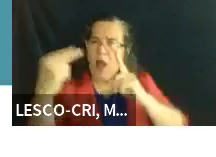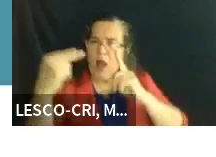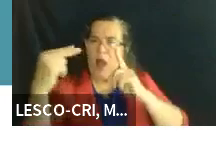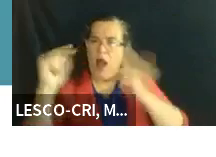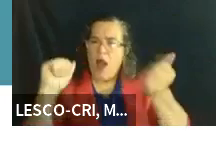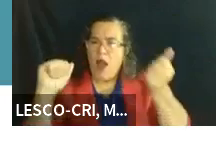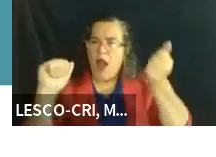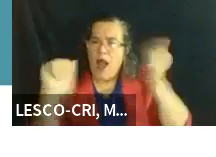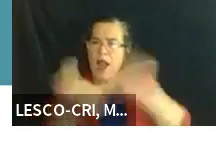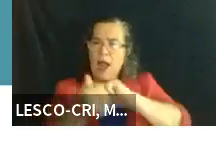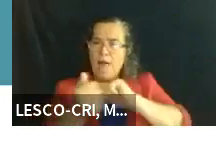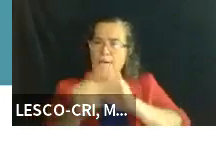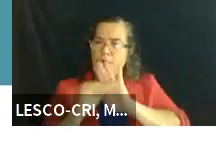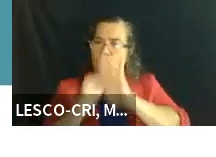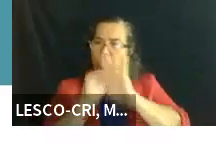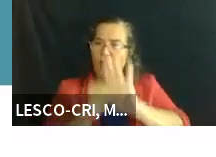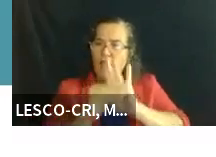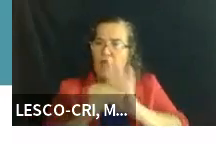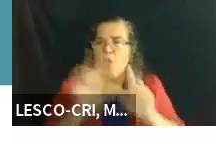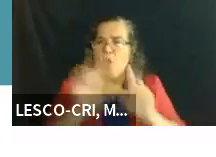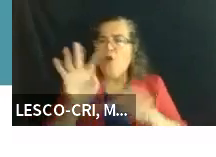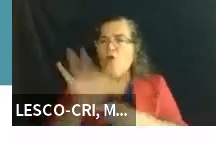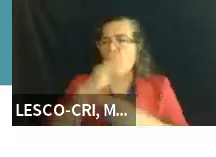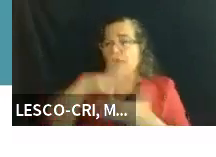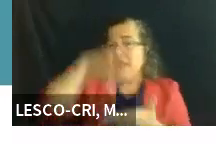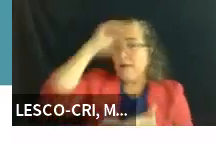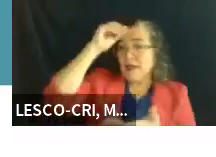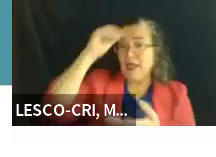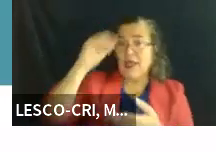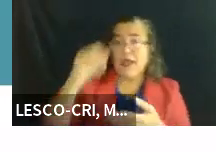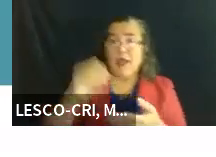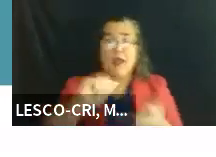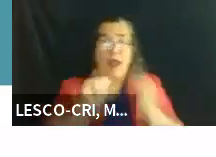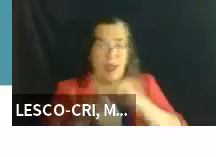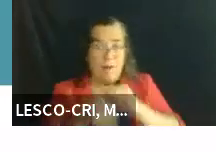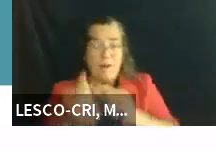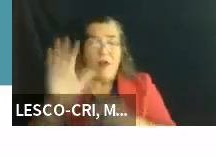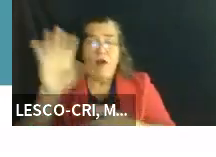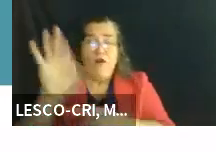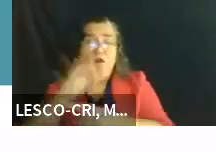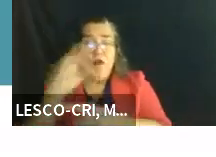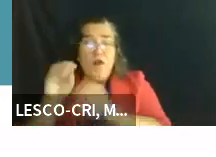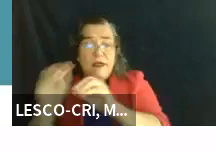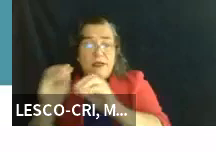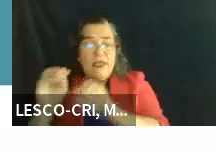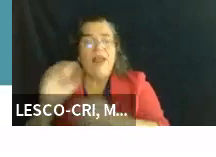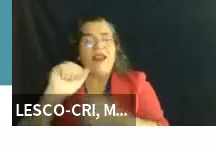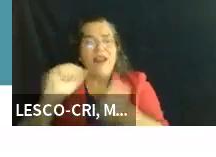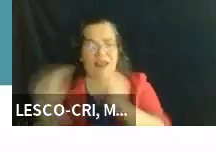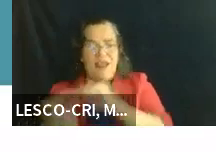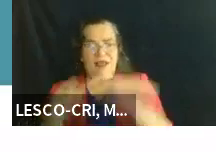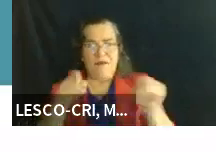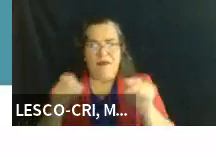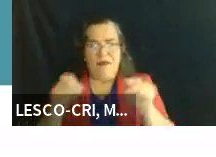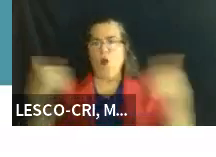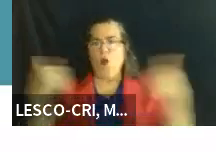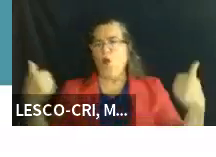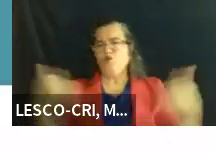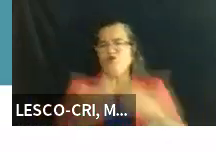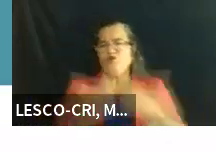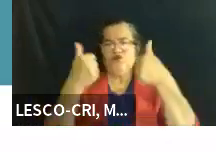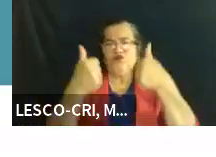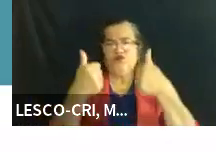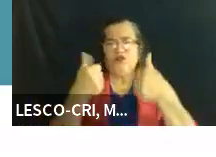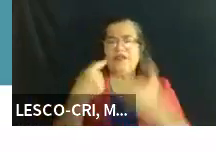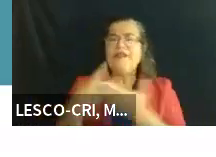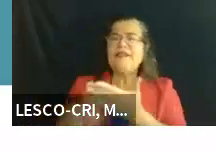forma de aprender y de enseñar. Nos vamos a centrar en este gran desafío, que es la gran